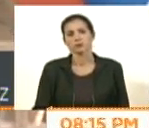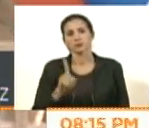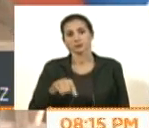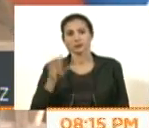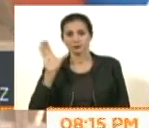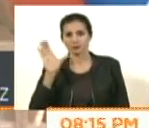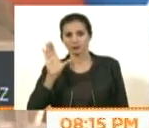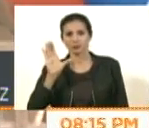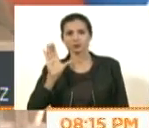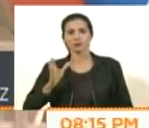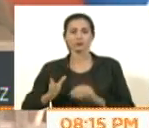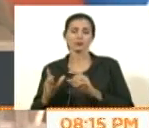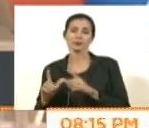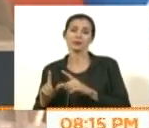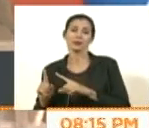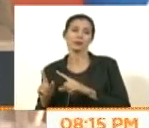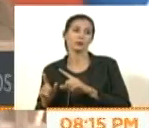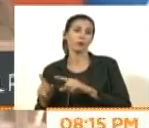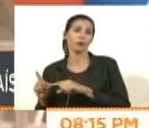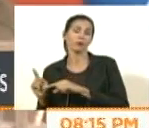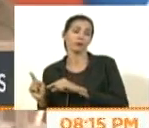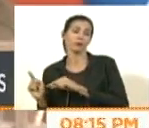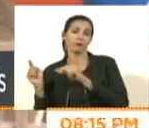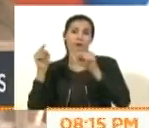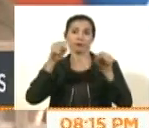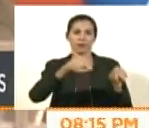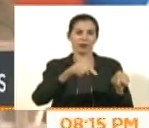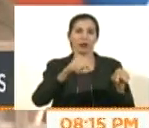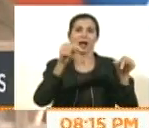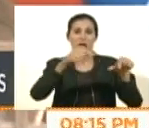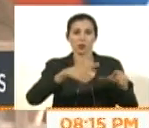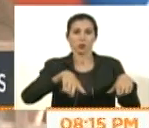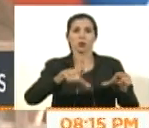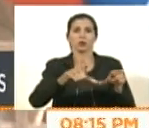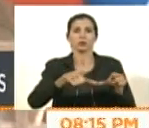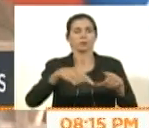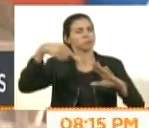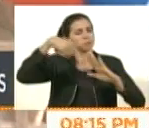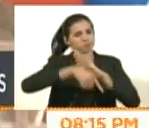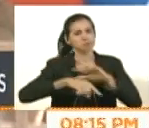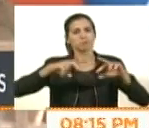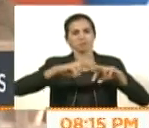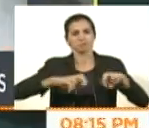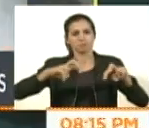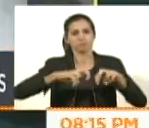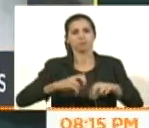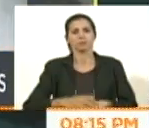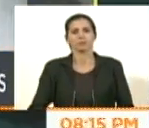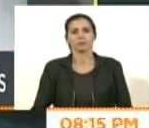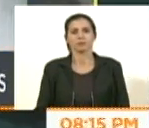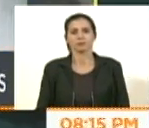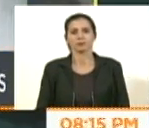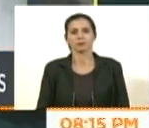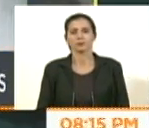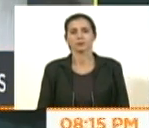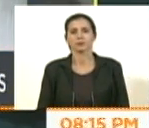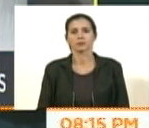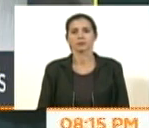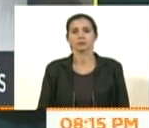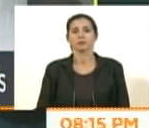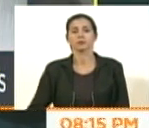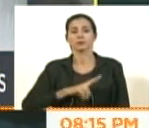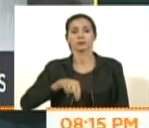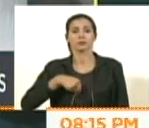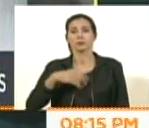Caracas, de la División de Homicidio, para profundizar todas las investigaciones que sean necesarias. Nos hemos comunicado con el